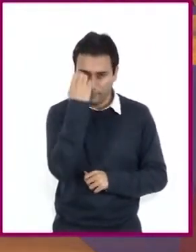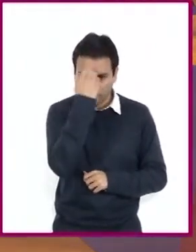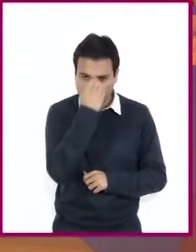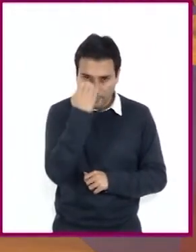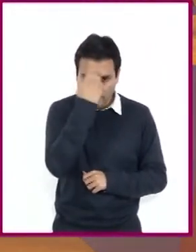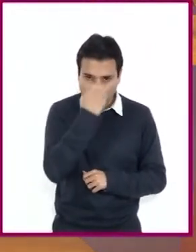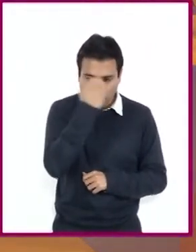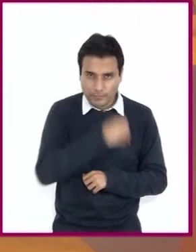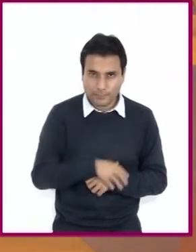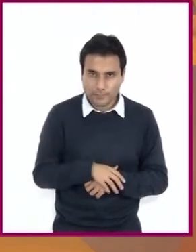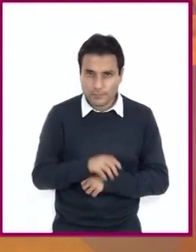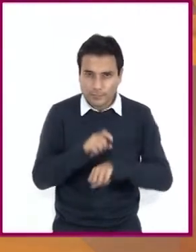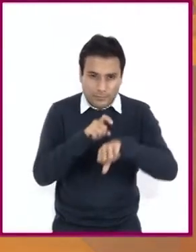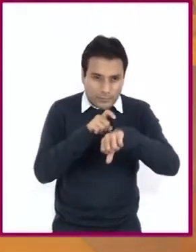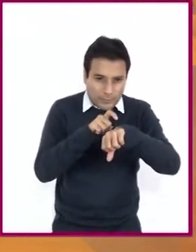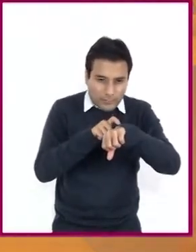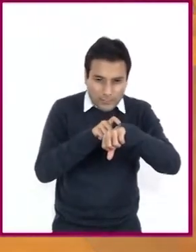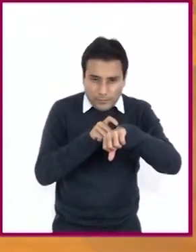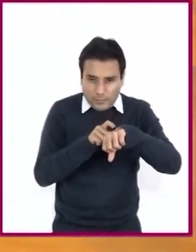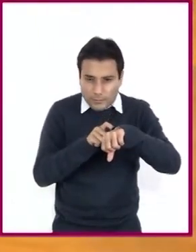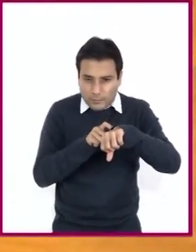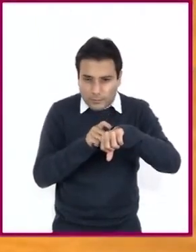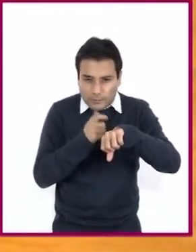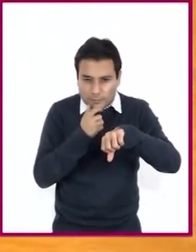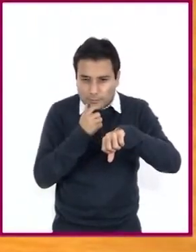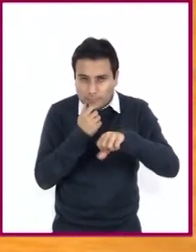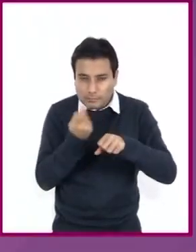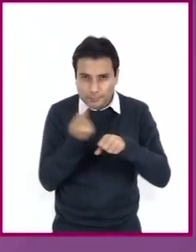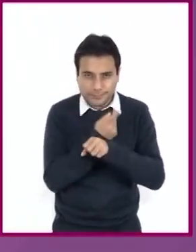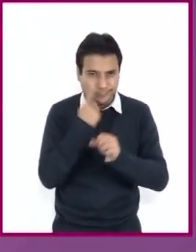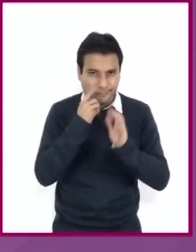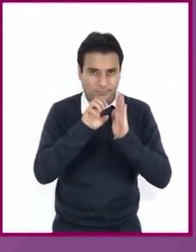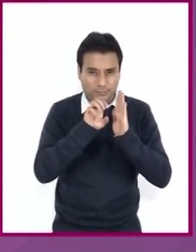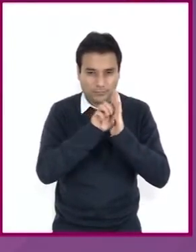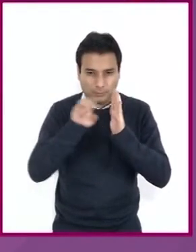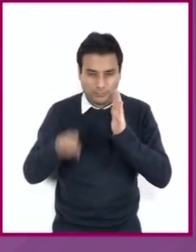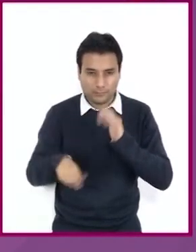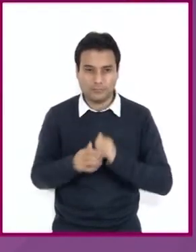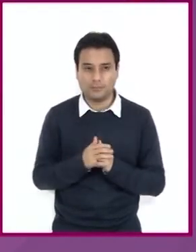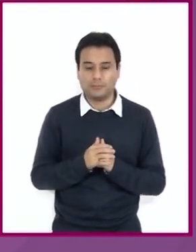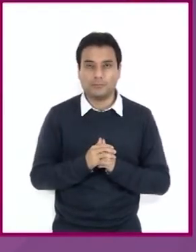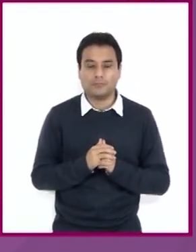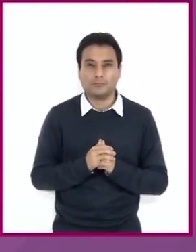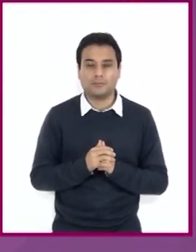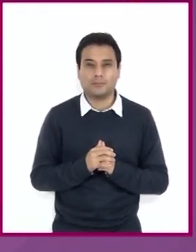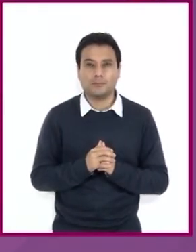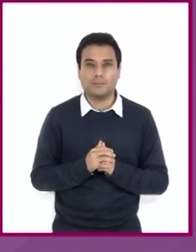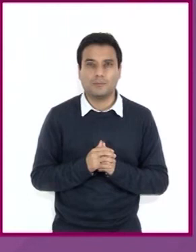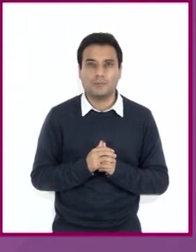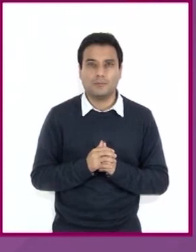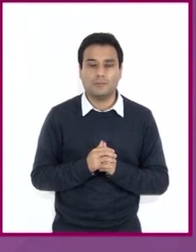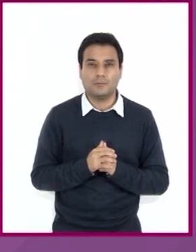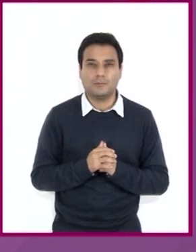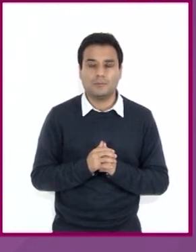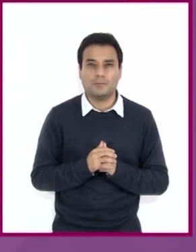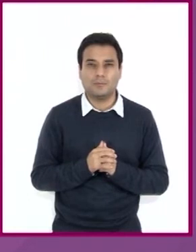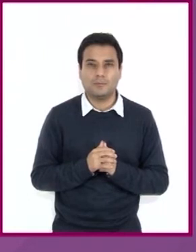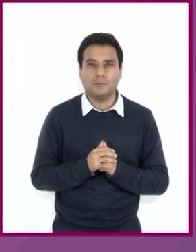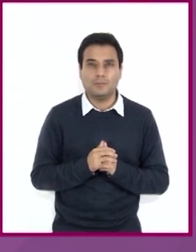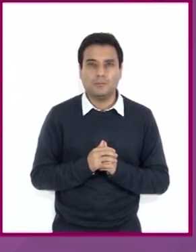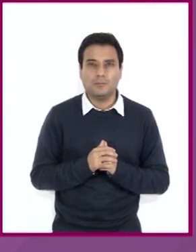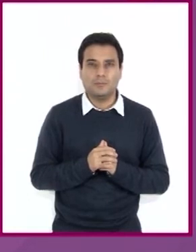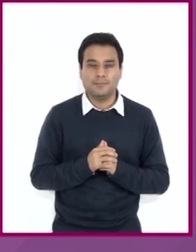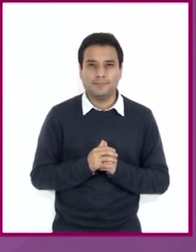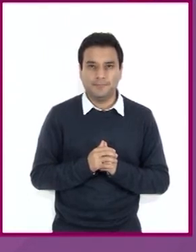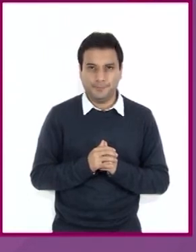el minuto en el que las realizaron. Por ejemplo, ¿cuánto tiempo transcurrió para que comenzara a separarse